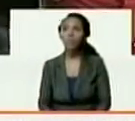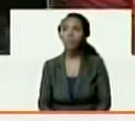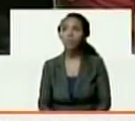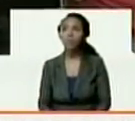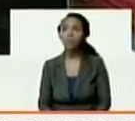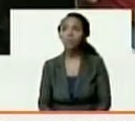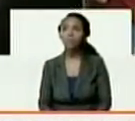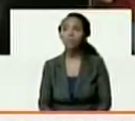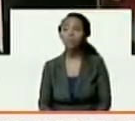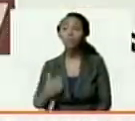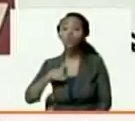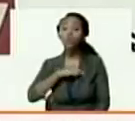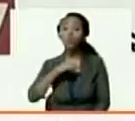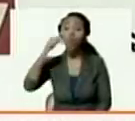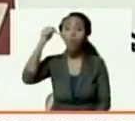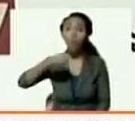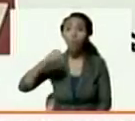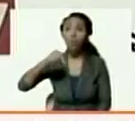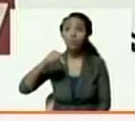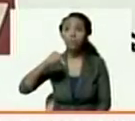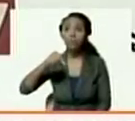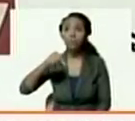que nosotros hoy,